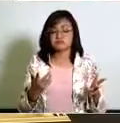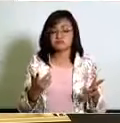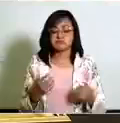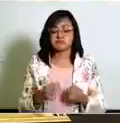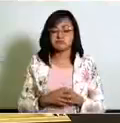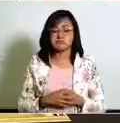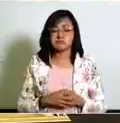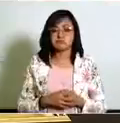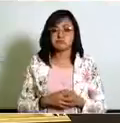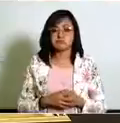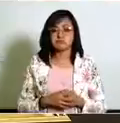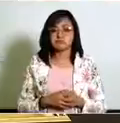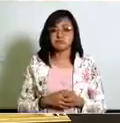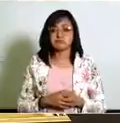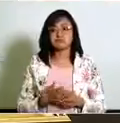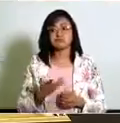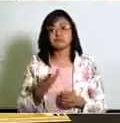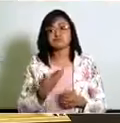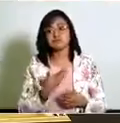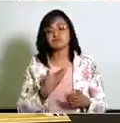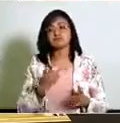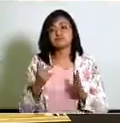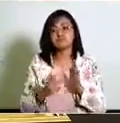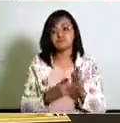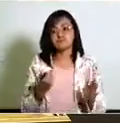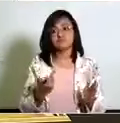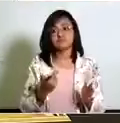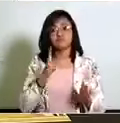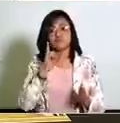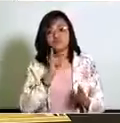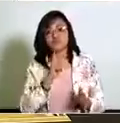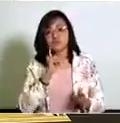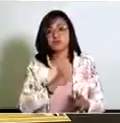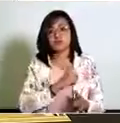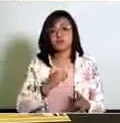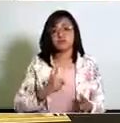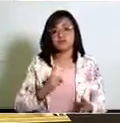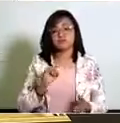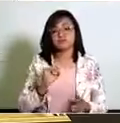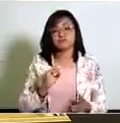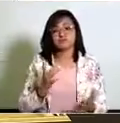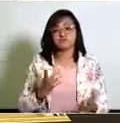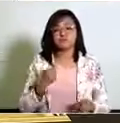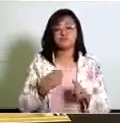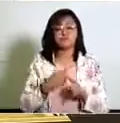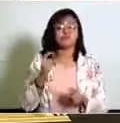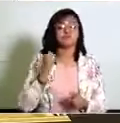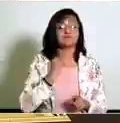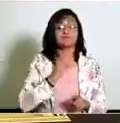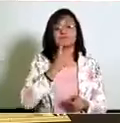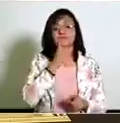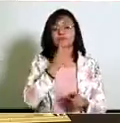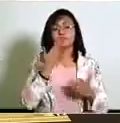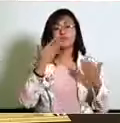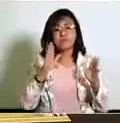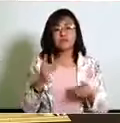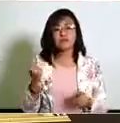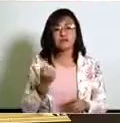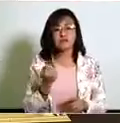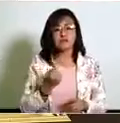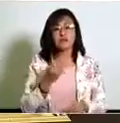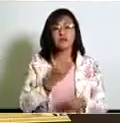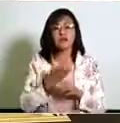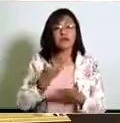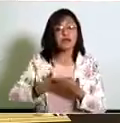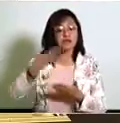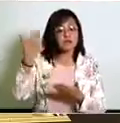este tuve que haber sido nuevamente mujer el argumento del senado Es que la